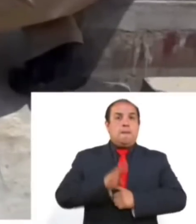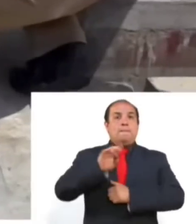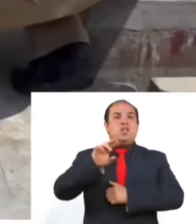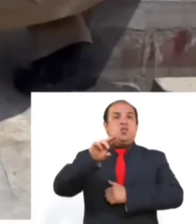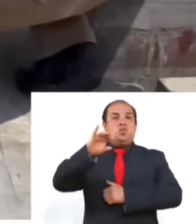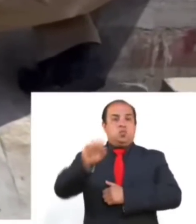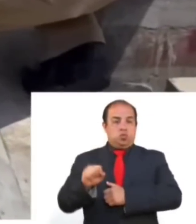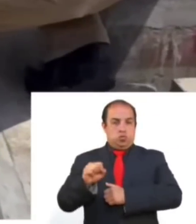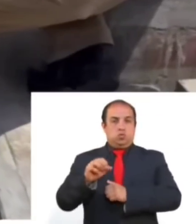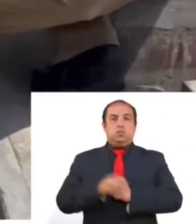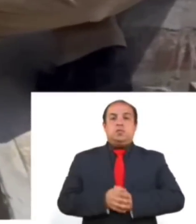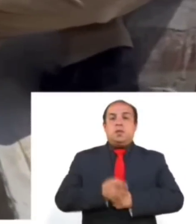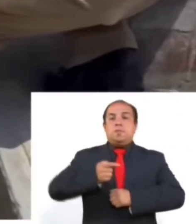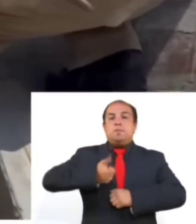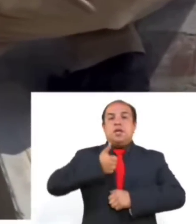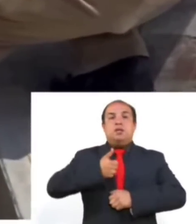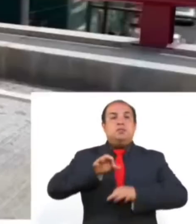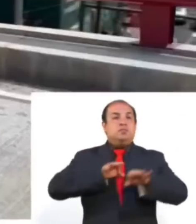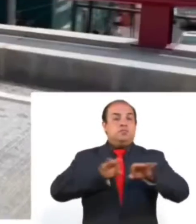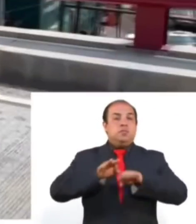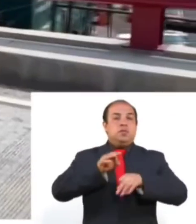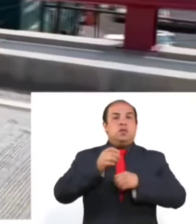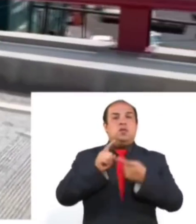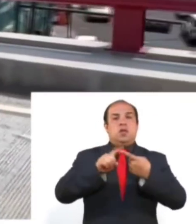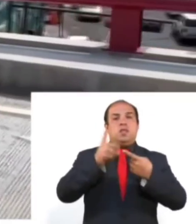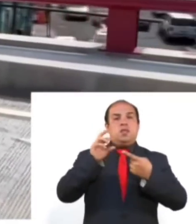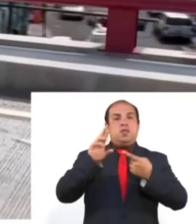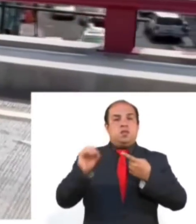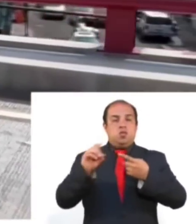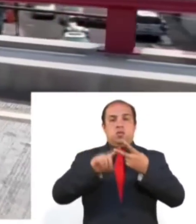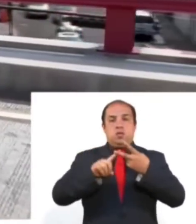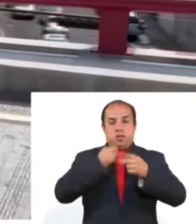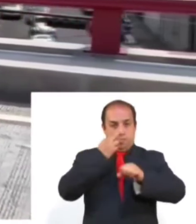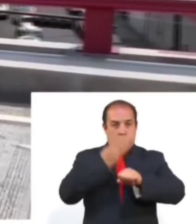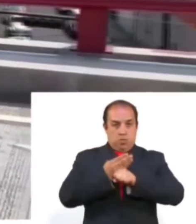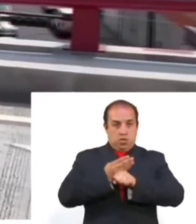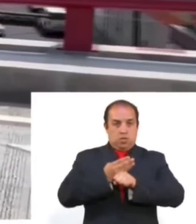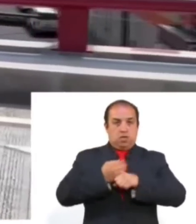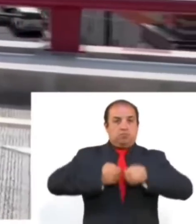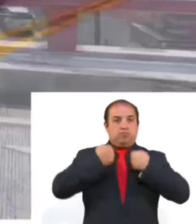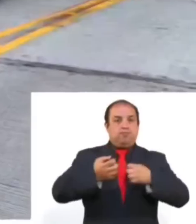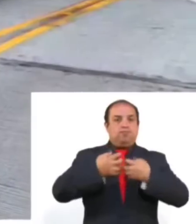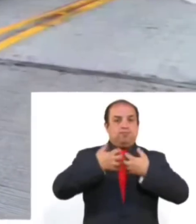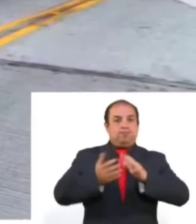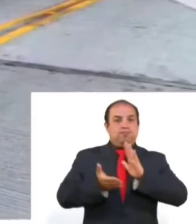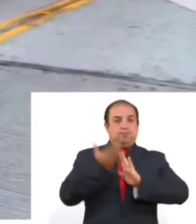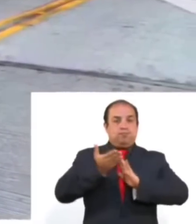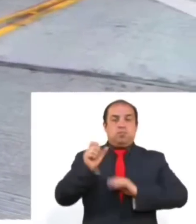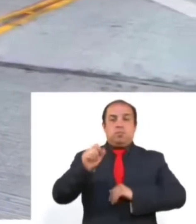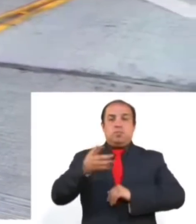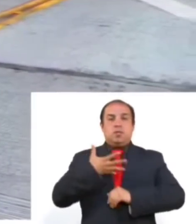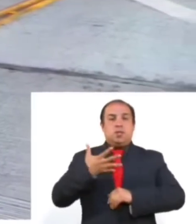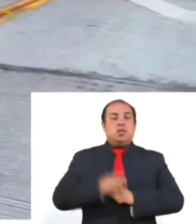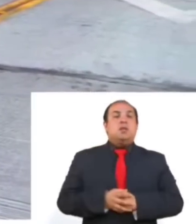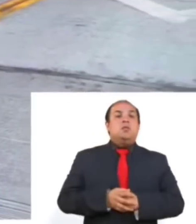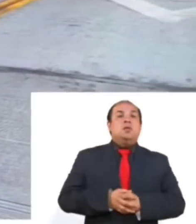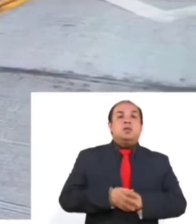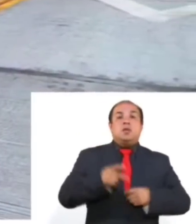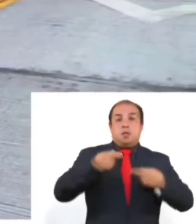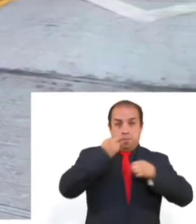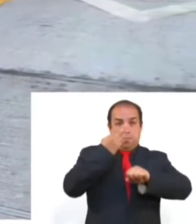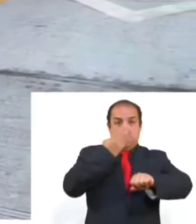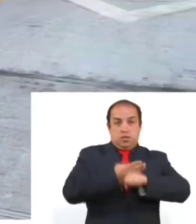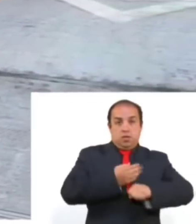no la primera vez que en una obra Además del de hoy del corresponsable en seguridad estructural tenemos corresponsables en seguridad estructural nivel 2